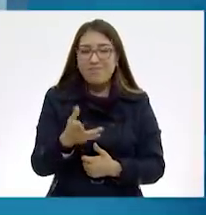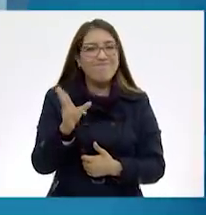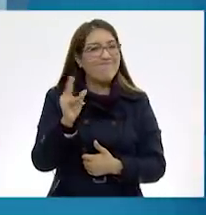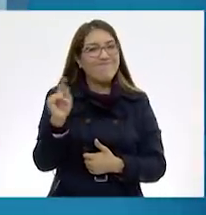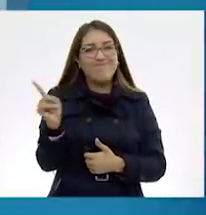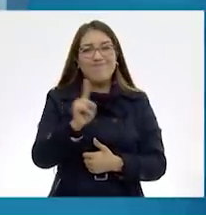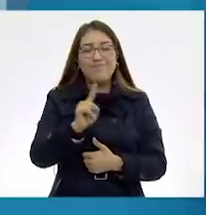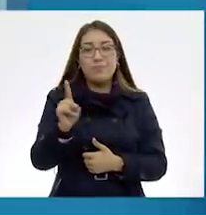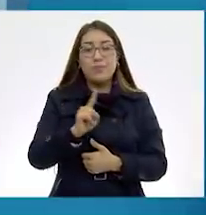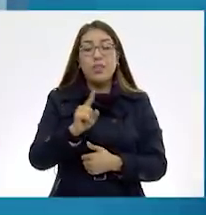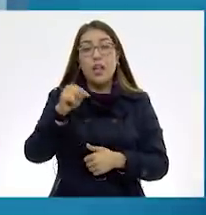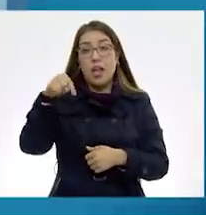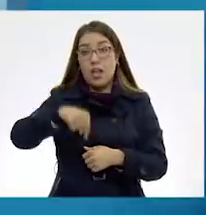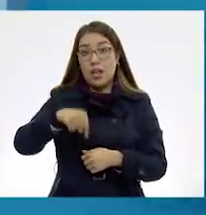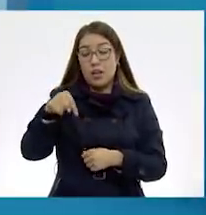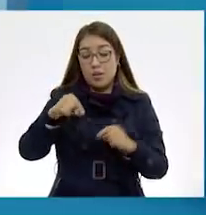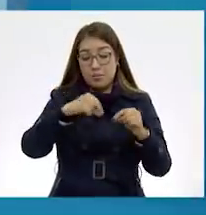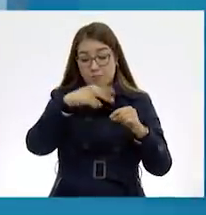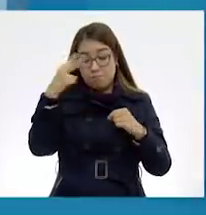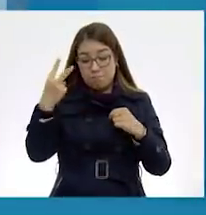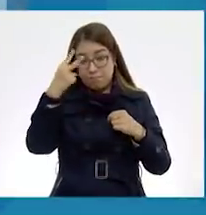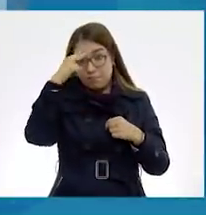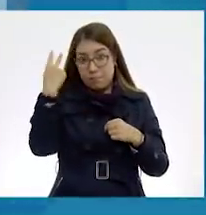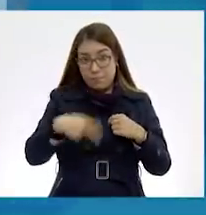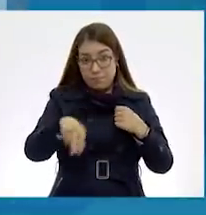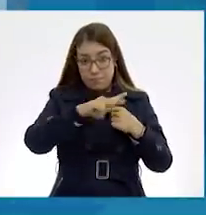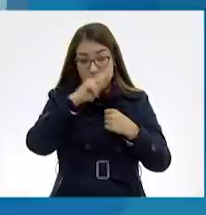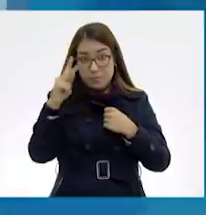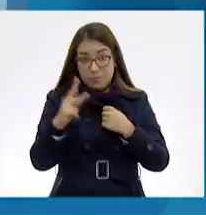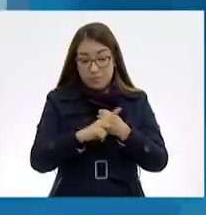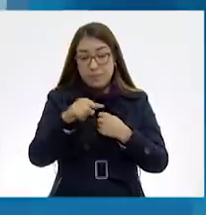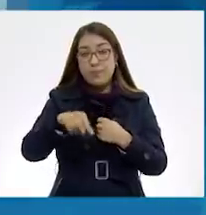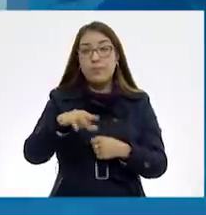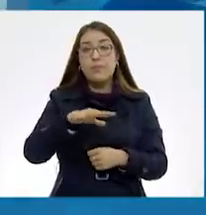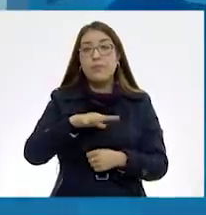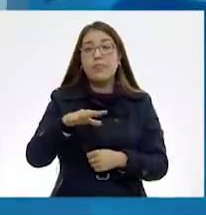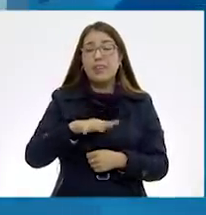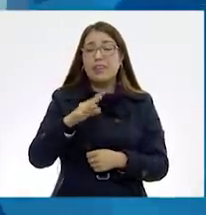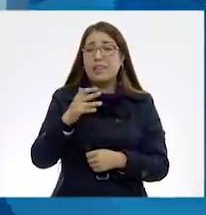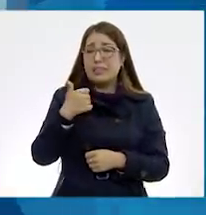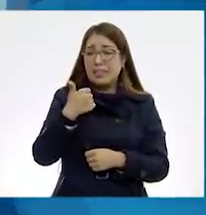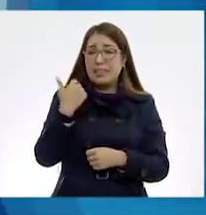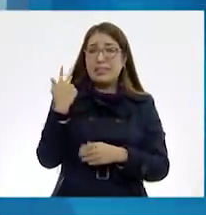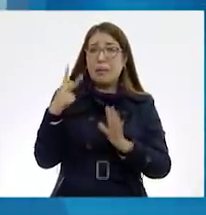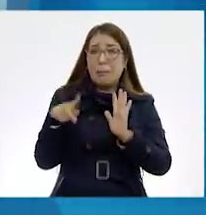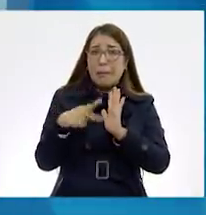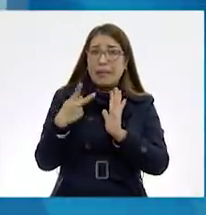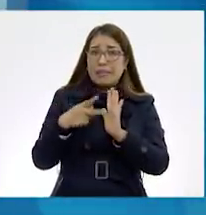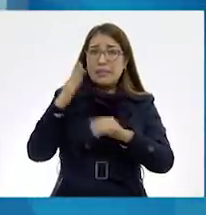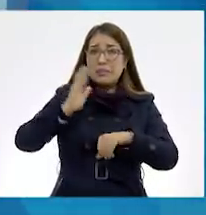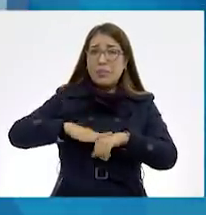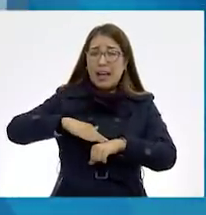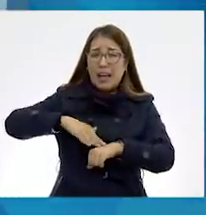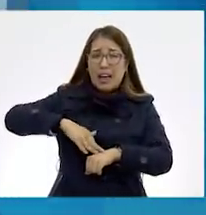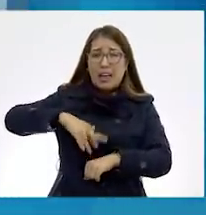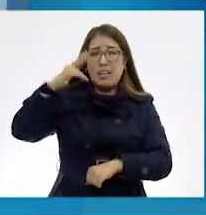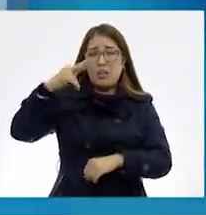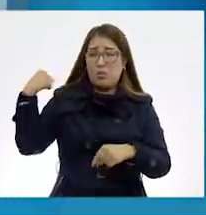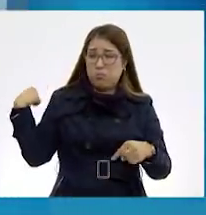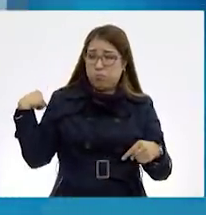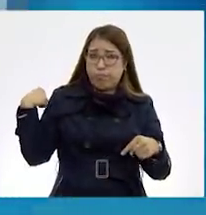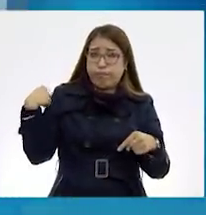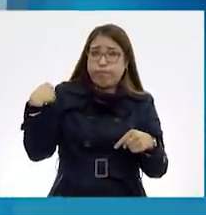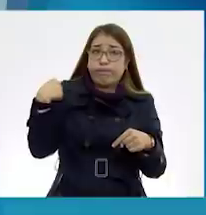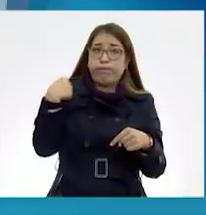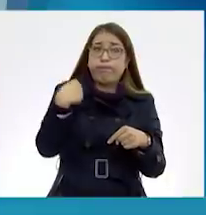humano en el país aumentó 6 veces en el último siglo y por lo tanto la disponibilidad